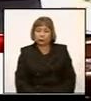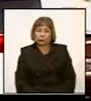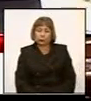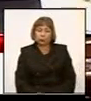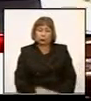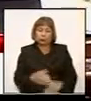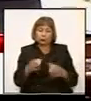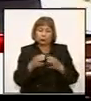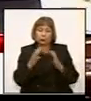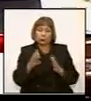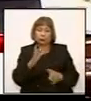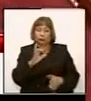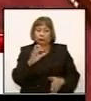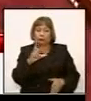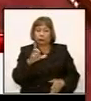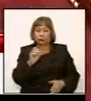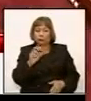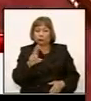el congresista Flores.